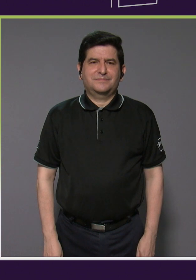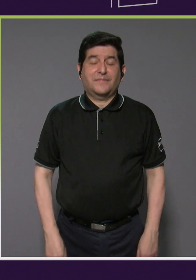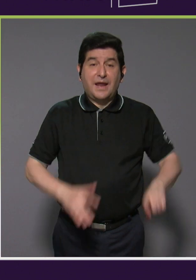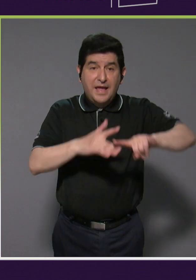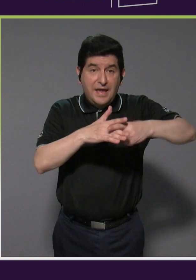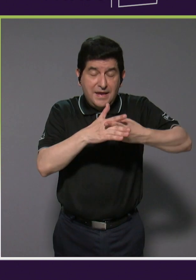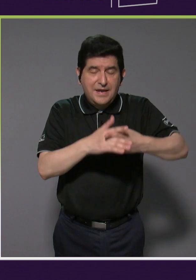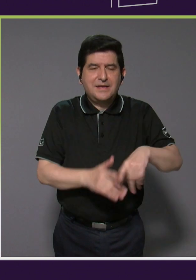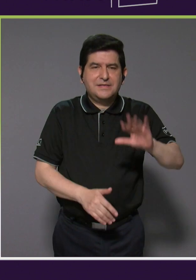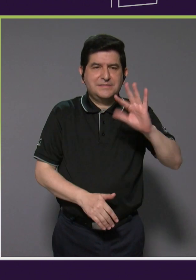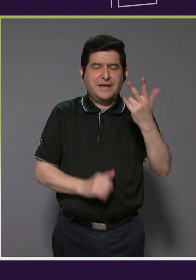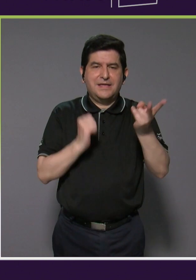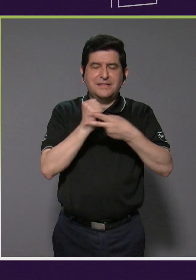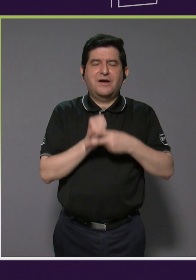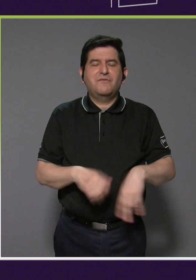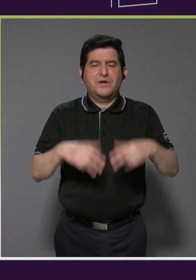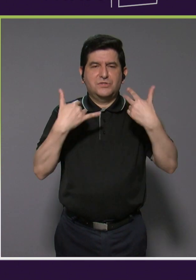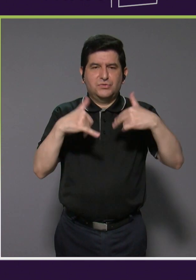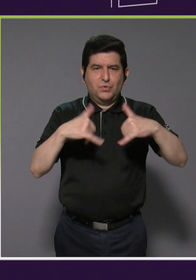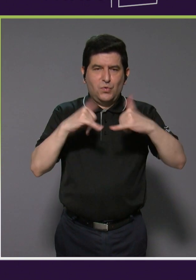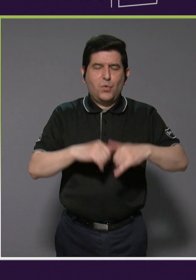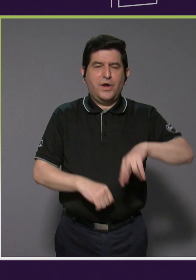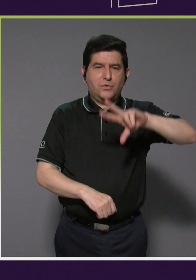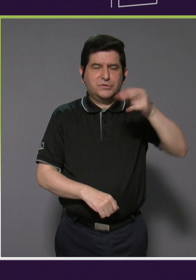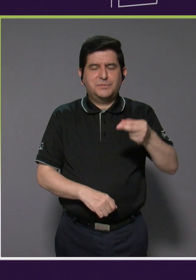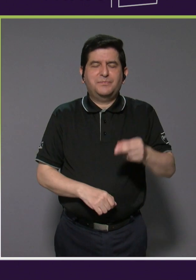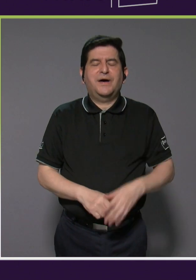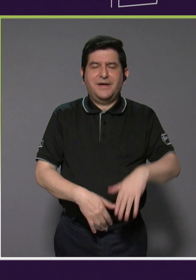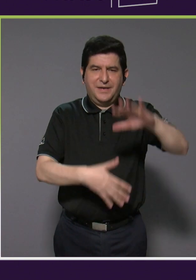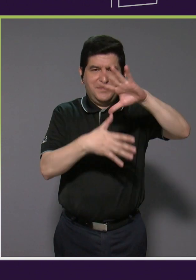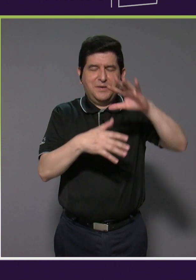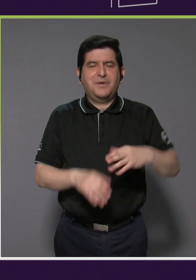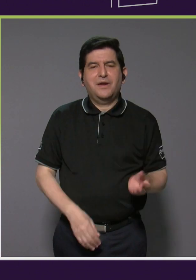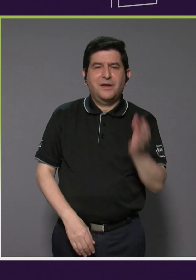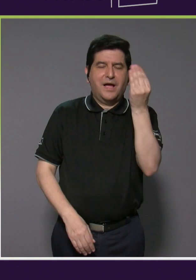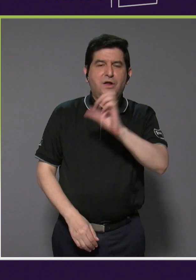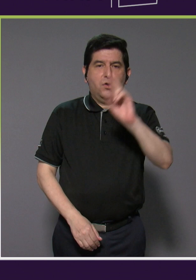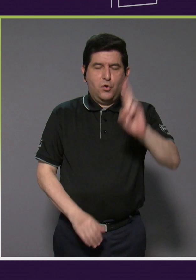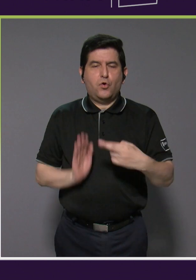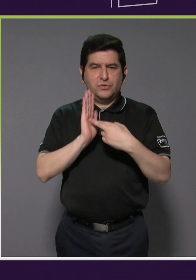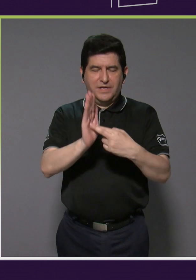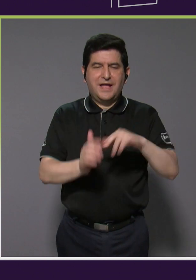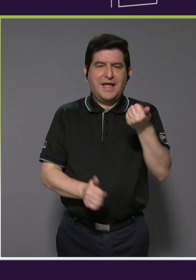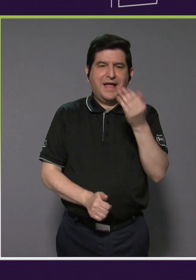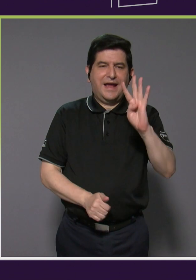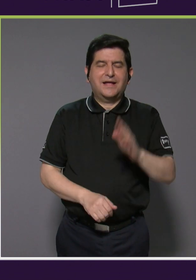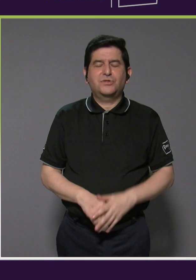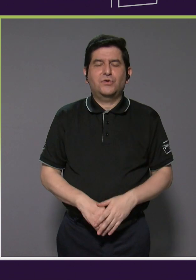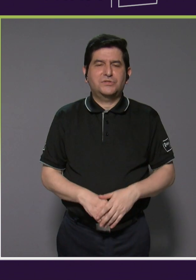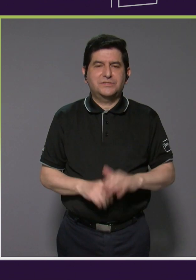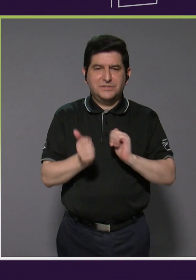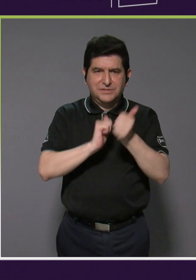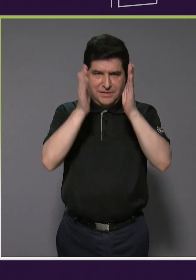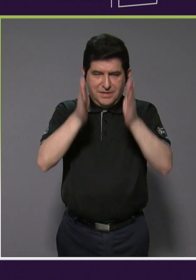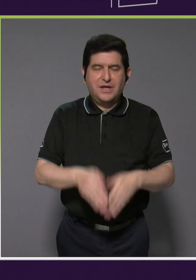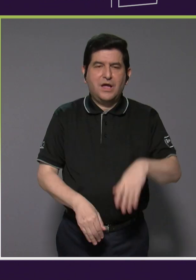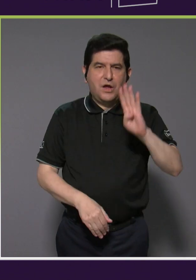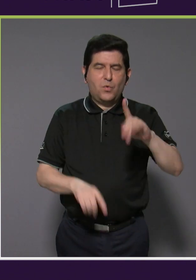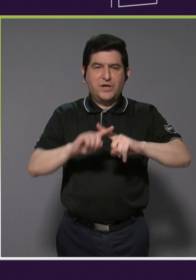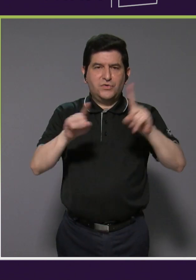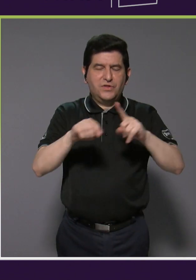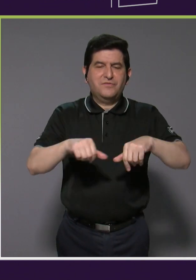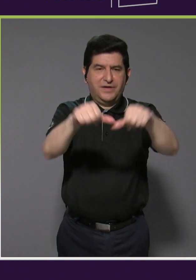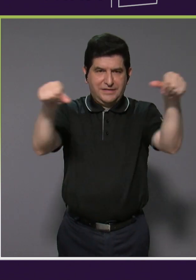Arranca la quinta edición de los Juegos Parapanamericanos Juveniles y Costa Rica estará representada por 14 paratletas de 4